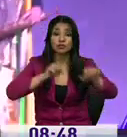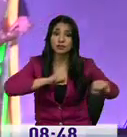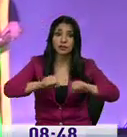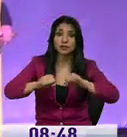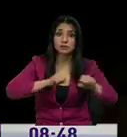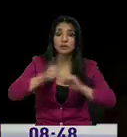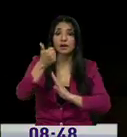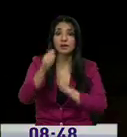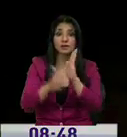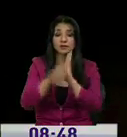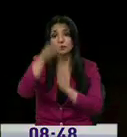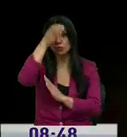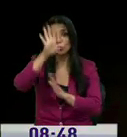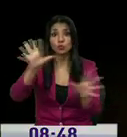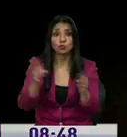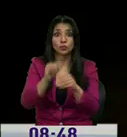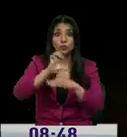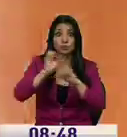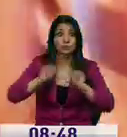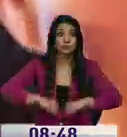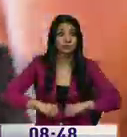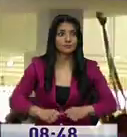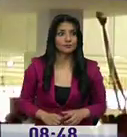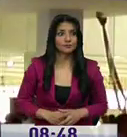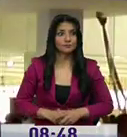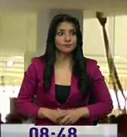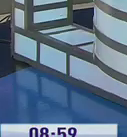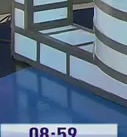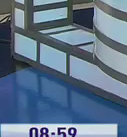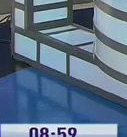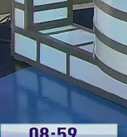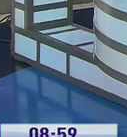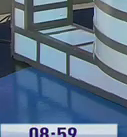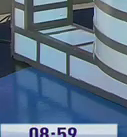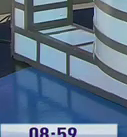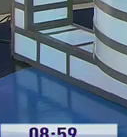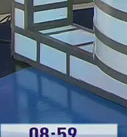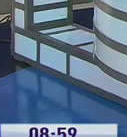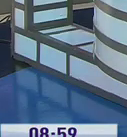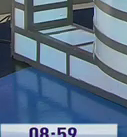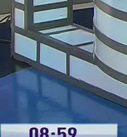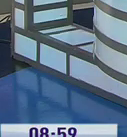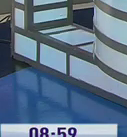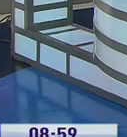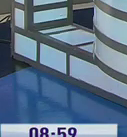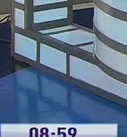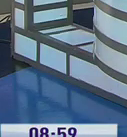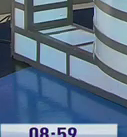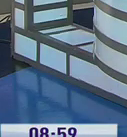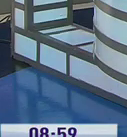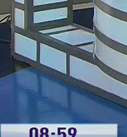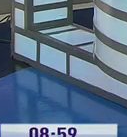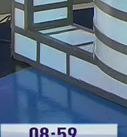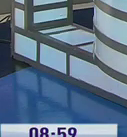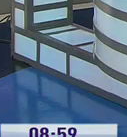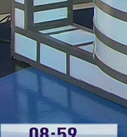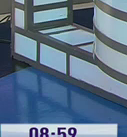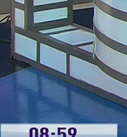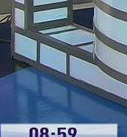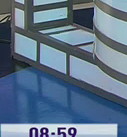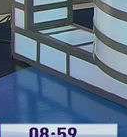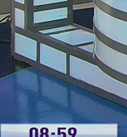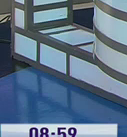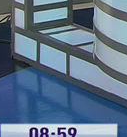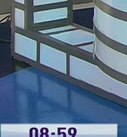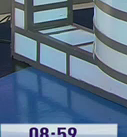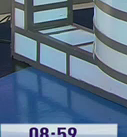gestores artísticos a nivel nacional, informó Marilyn Jaramillo. Las noticias, hora de agradecerles muchísimo, ¿eh?, e invitarles para que estemos